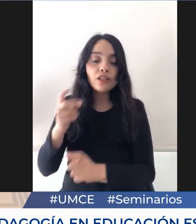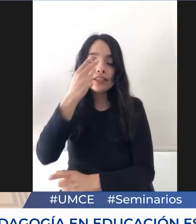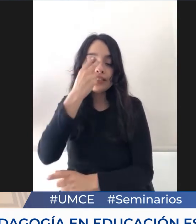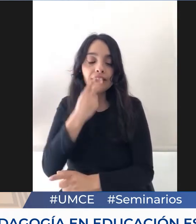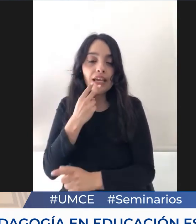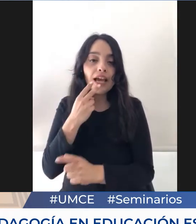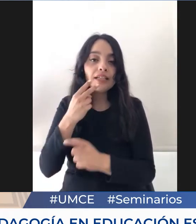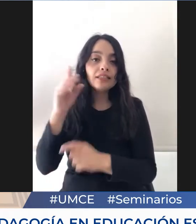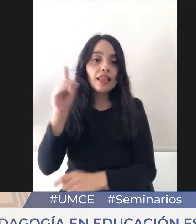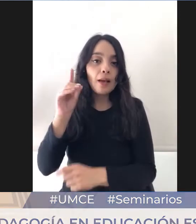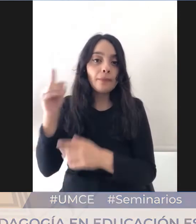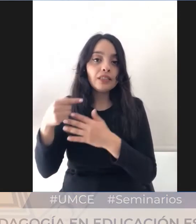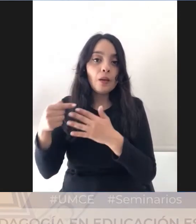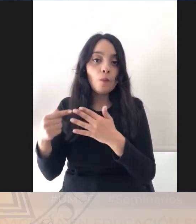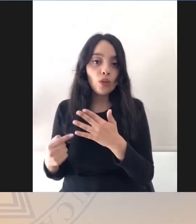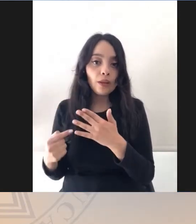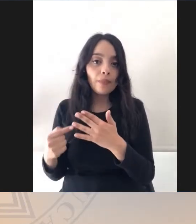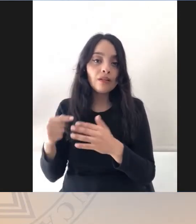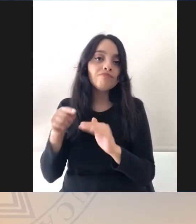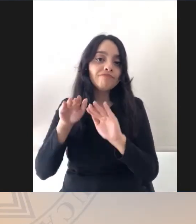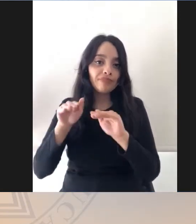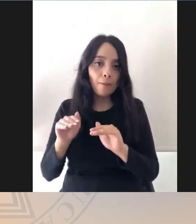múltiples, de la misma casa de estudio.